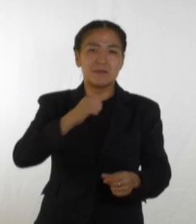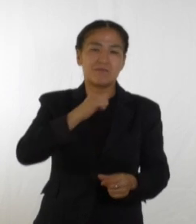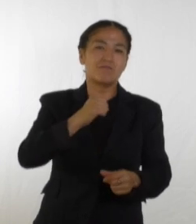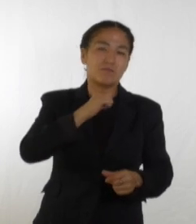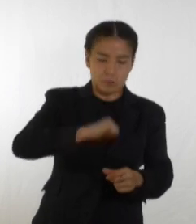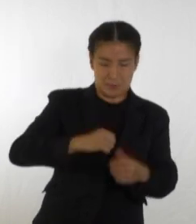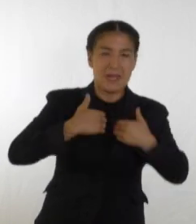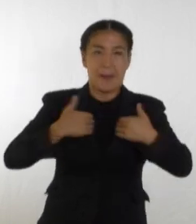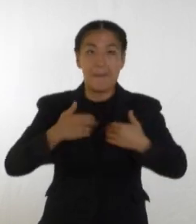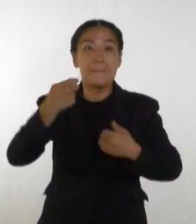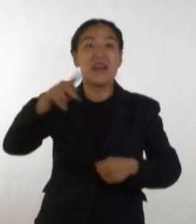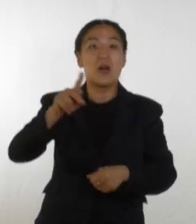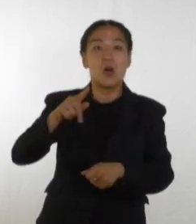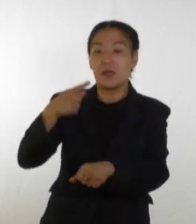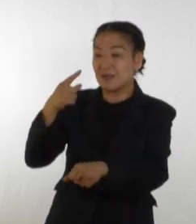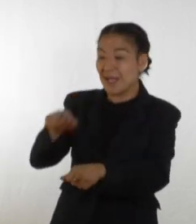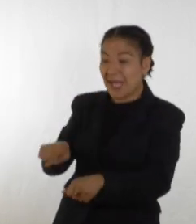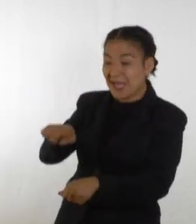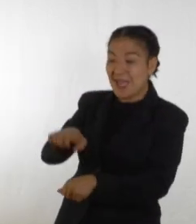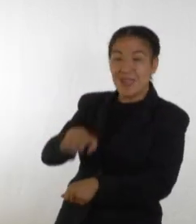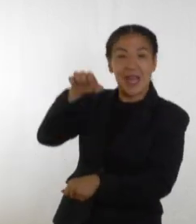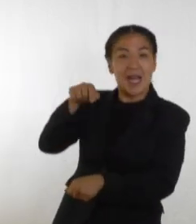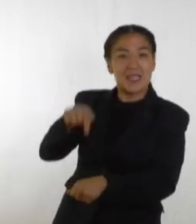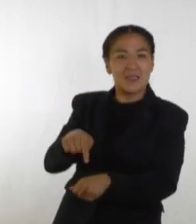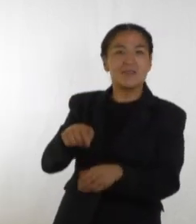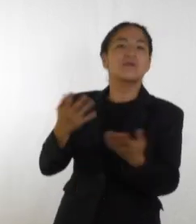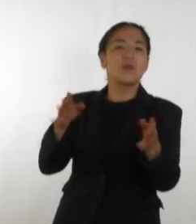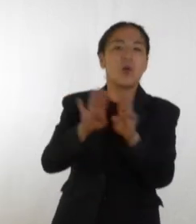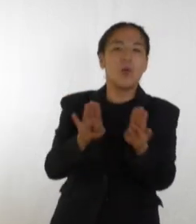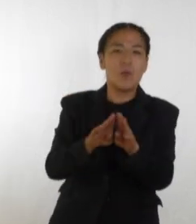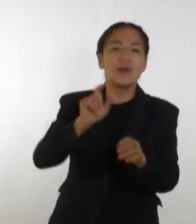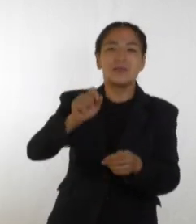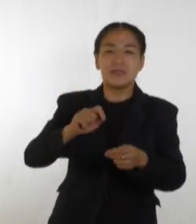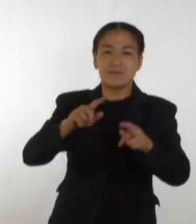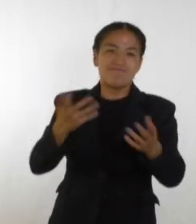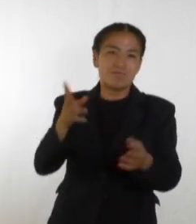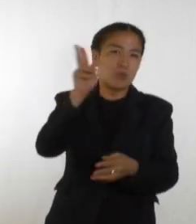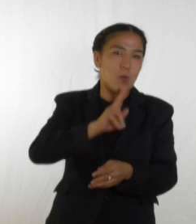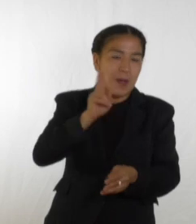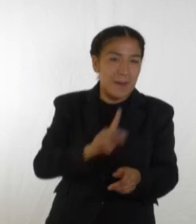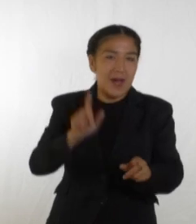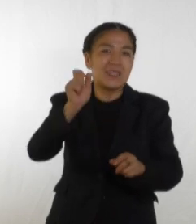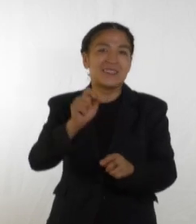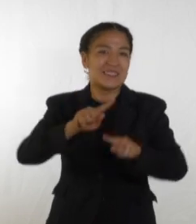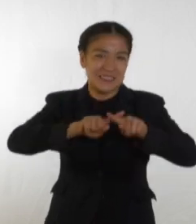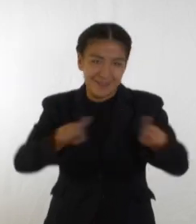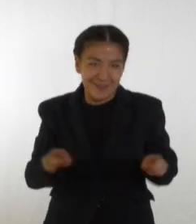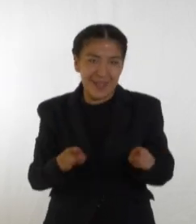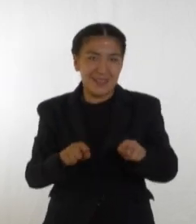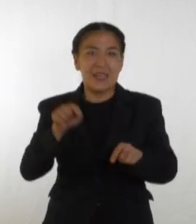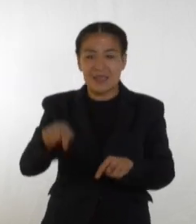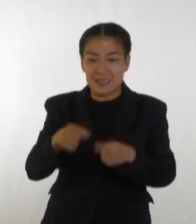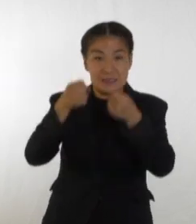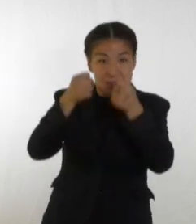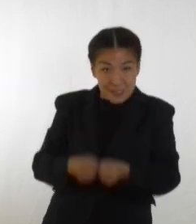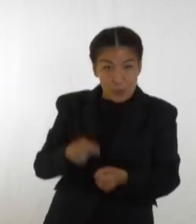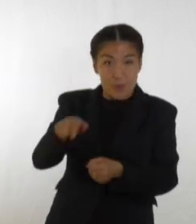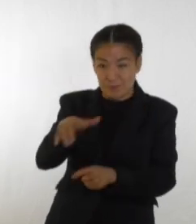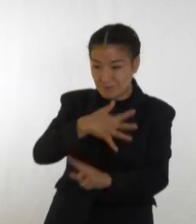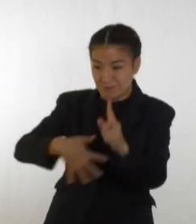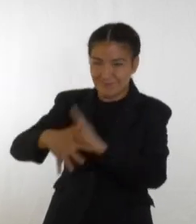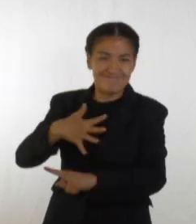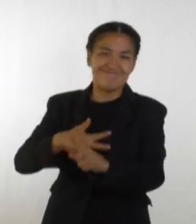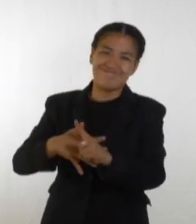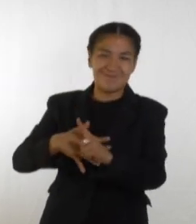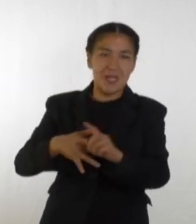factor de riesgo como la edad? Al principio, debido a la aleatoriedad y a que las muestras son pequeñas, no se puede aquí diferenciar a